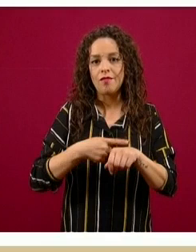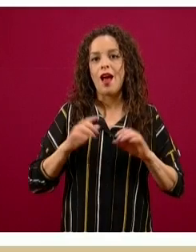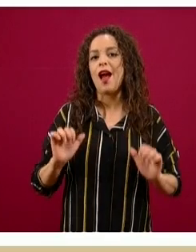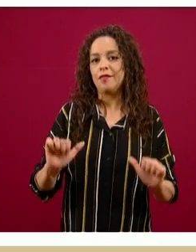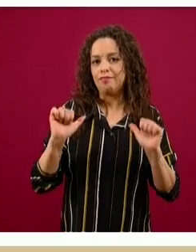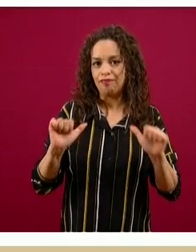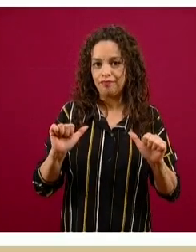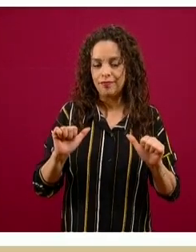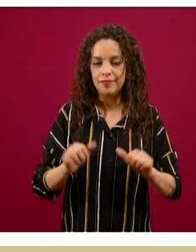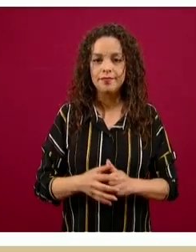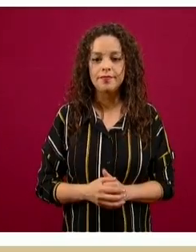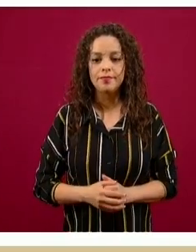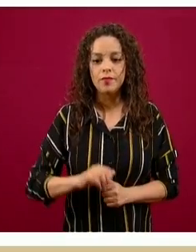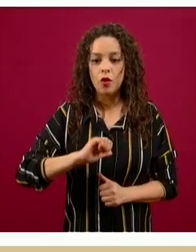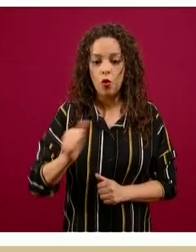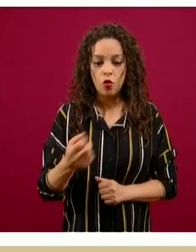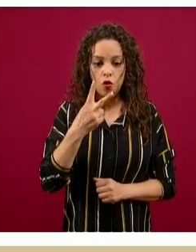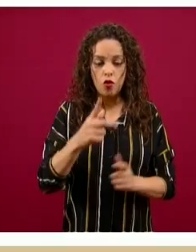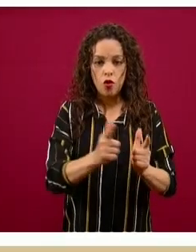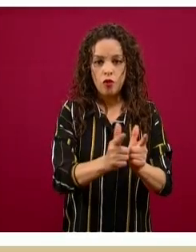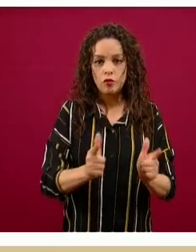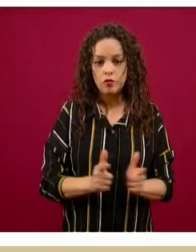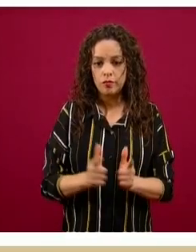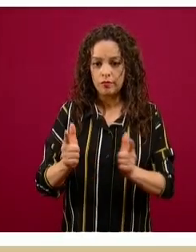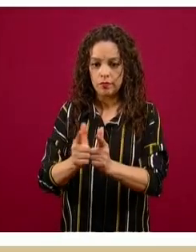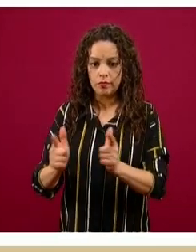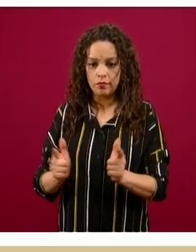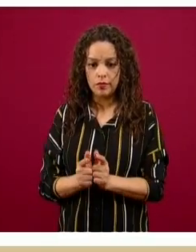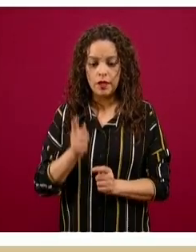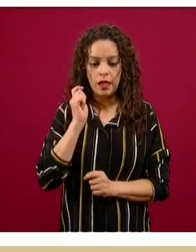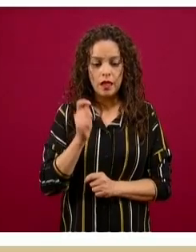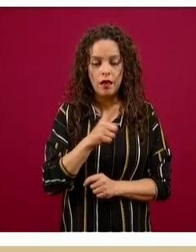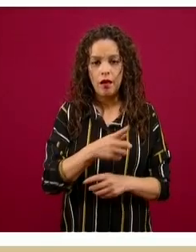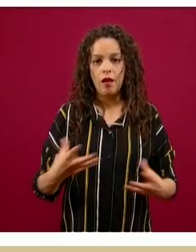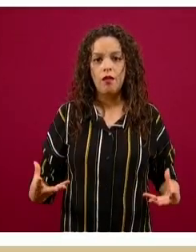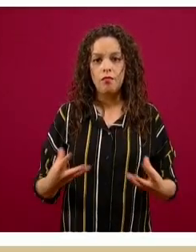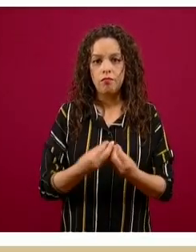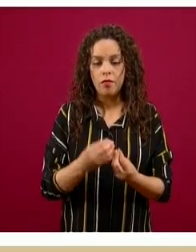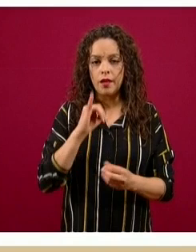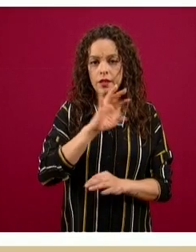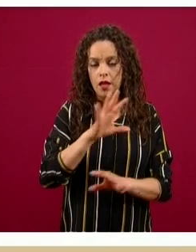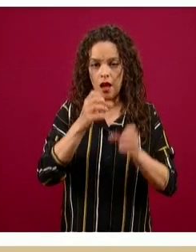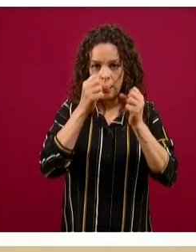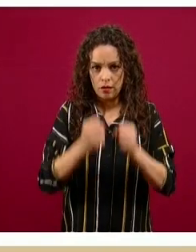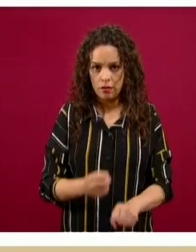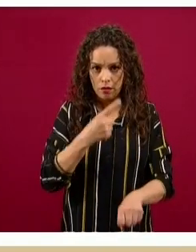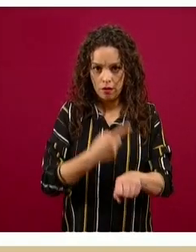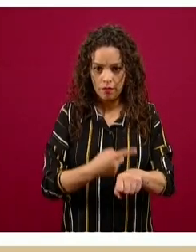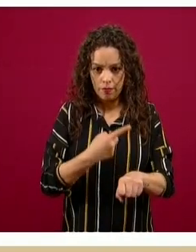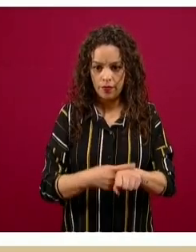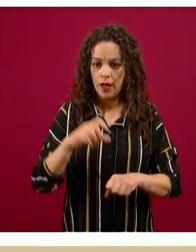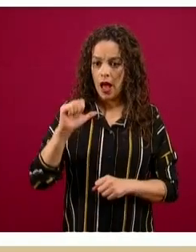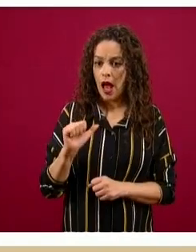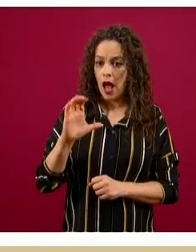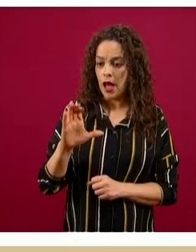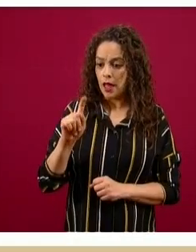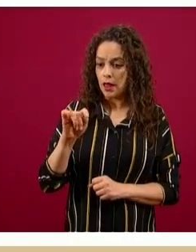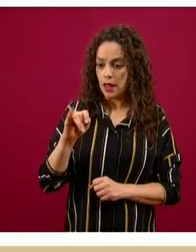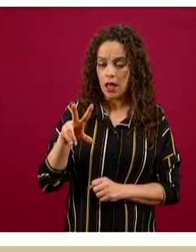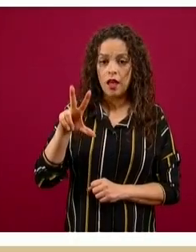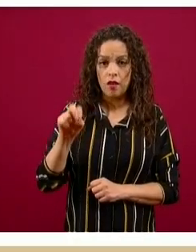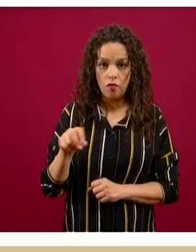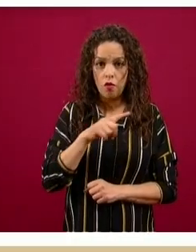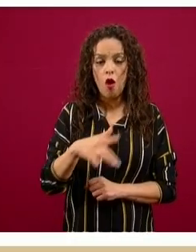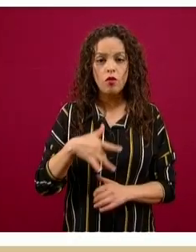dos grupos que pertenecen al total de casos confirmados. Uno son los confirmados activos, es decir, los que iniciaron